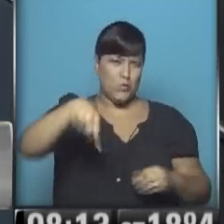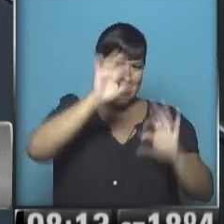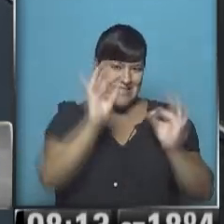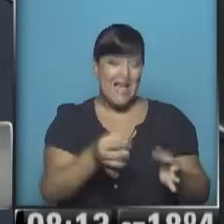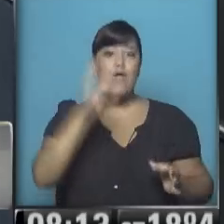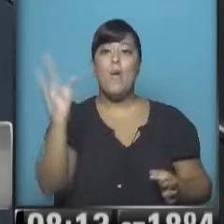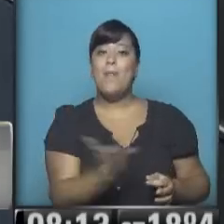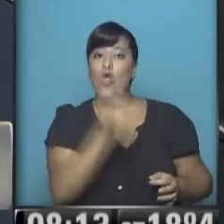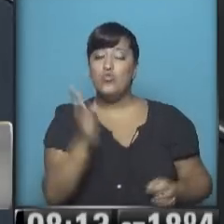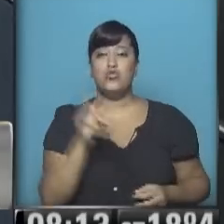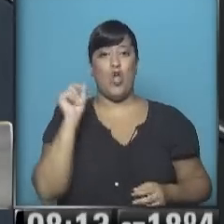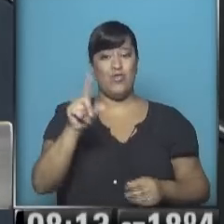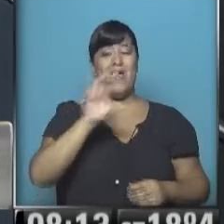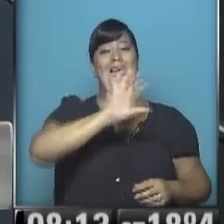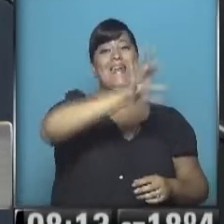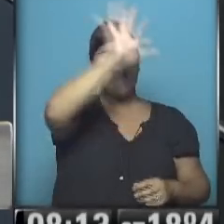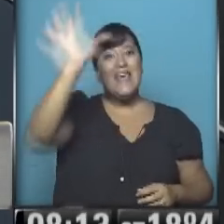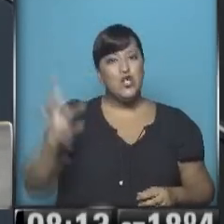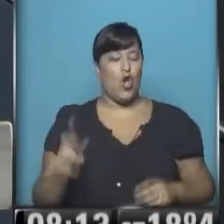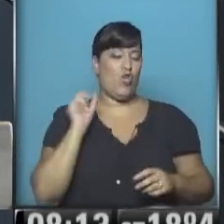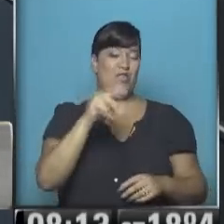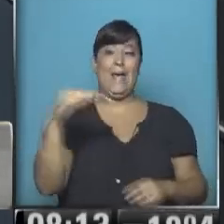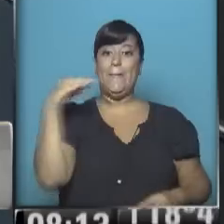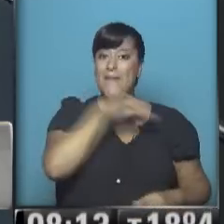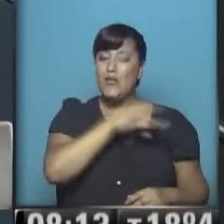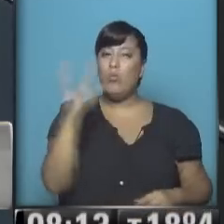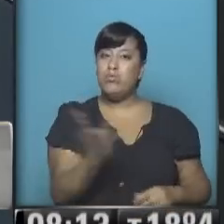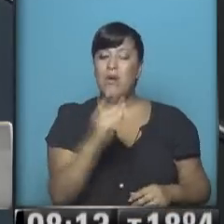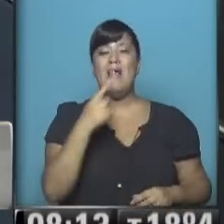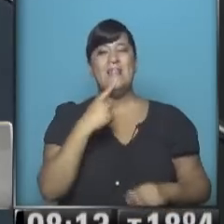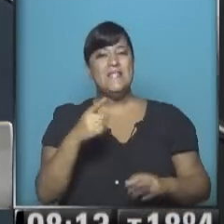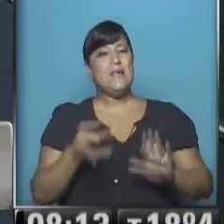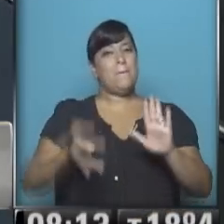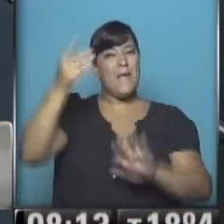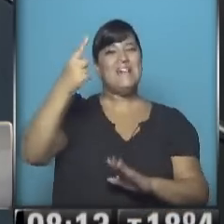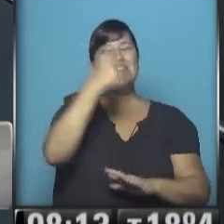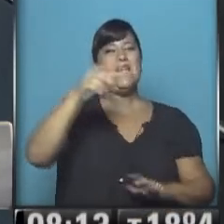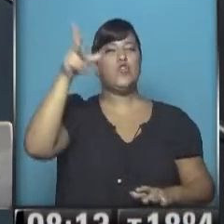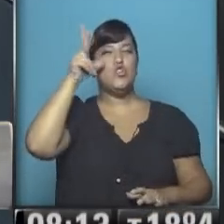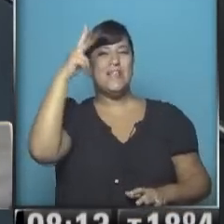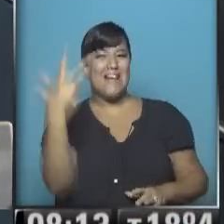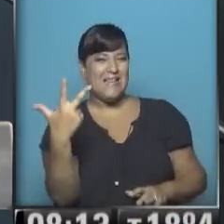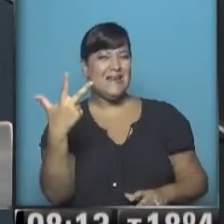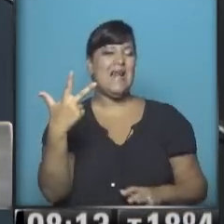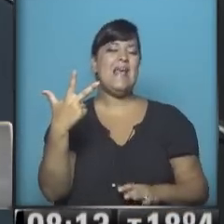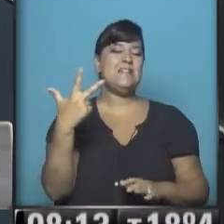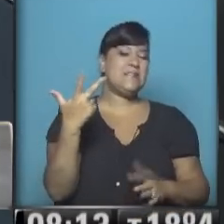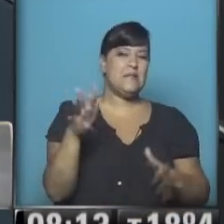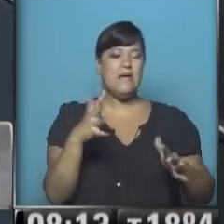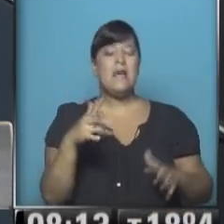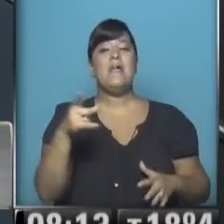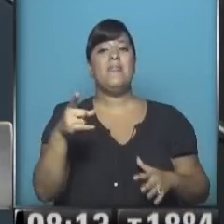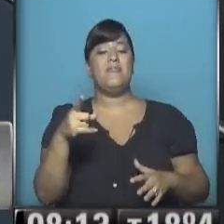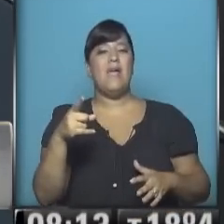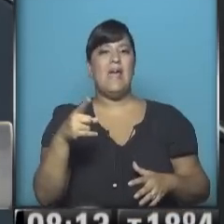producción de carácter regional vitivinícola se estima un excedente entre 183 y 200 millones de litros eh precisamente